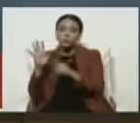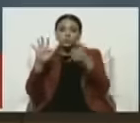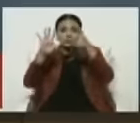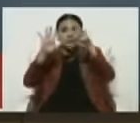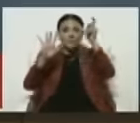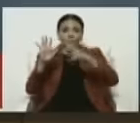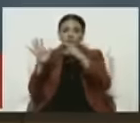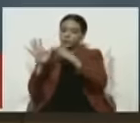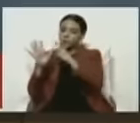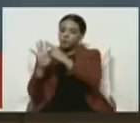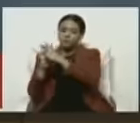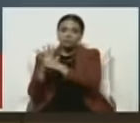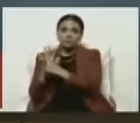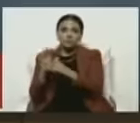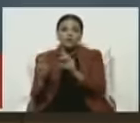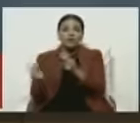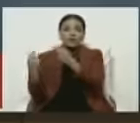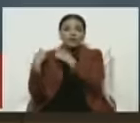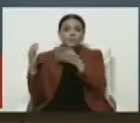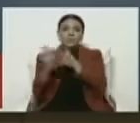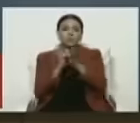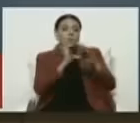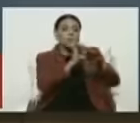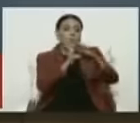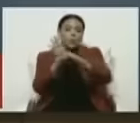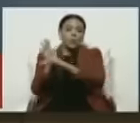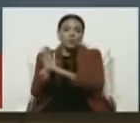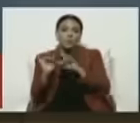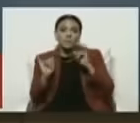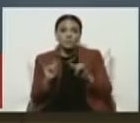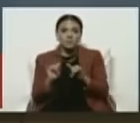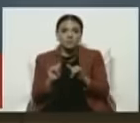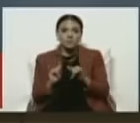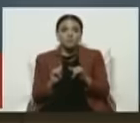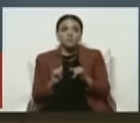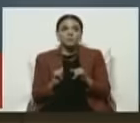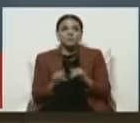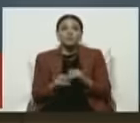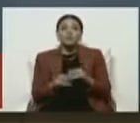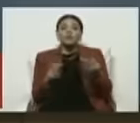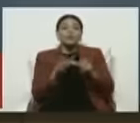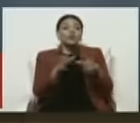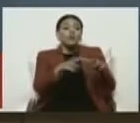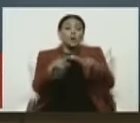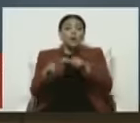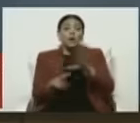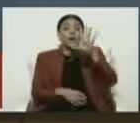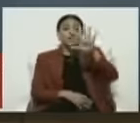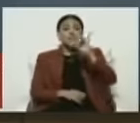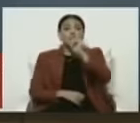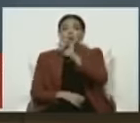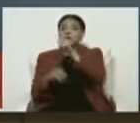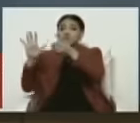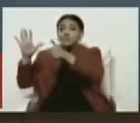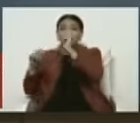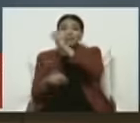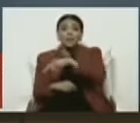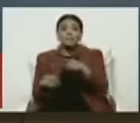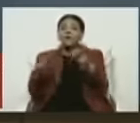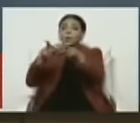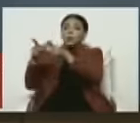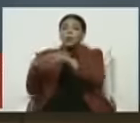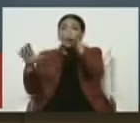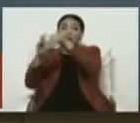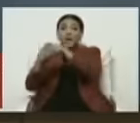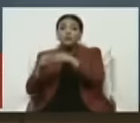Dixon Ramírez. La sustracción de este material en las unidades número 5 y número 6 de Planta Centro afecta al